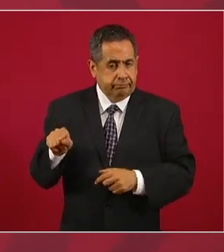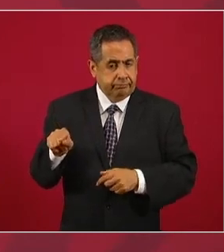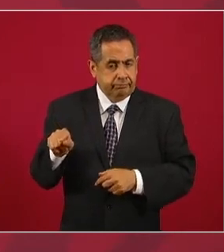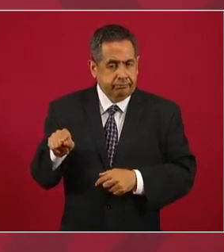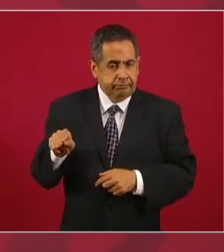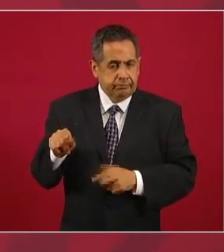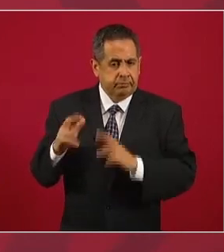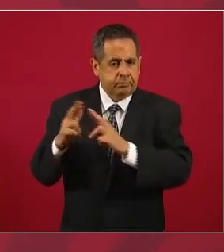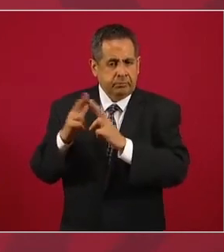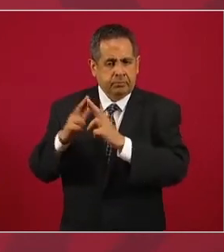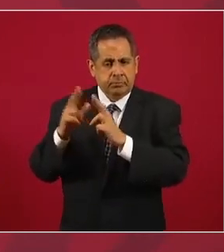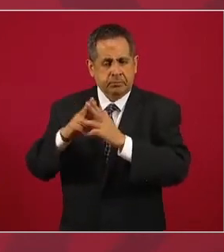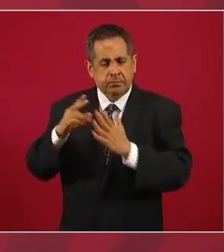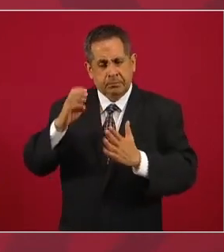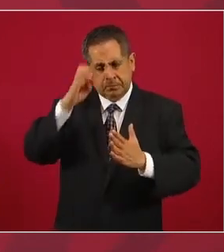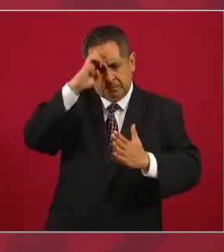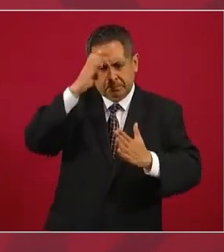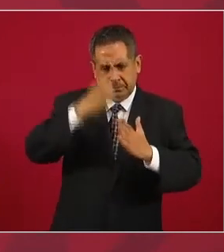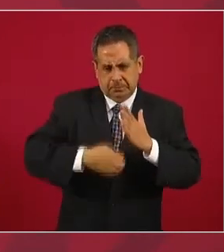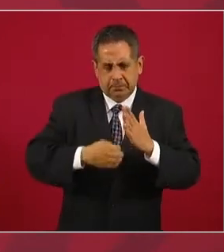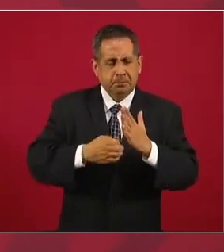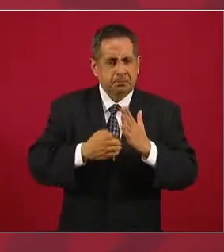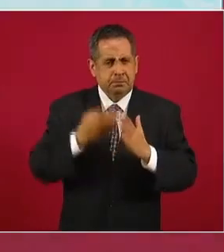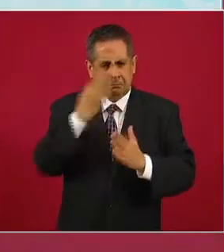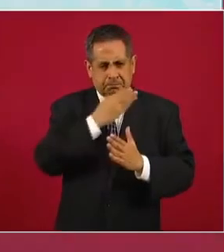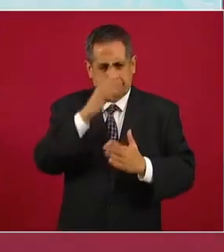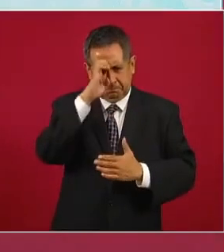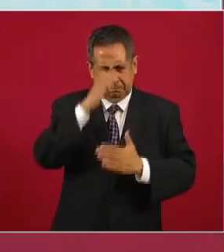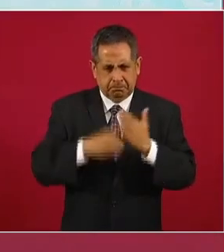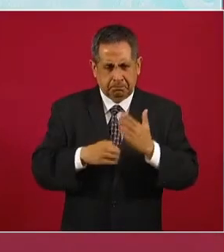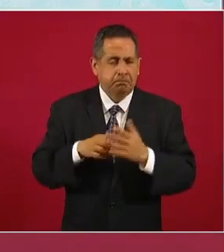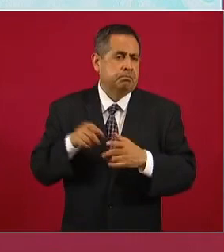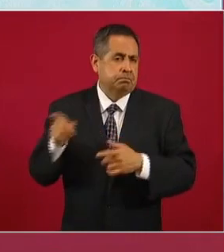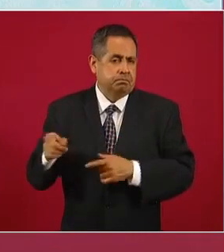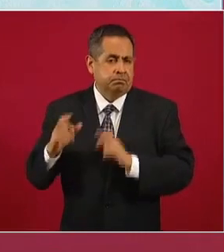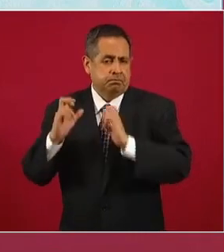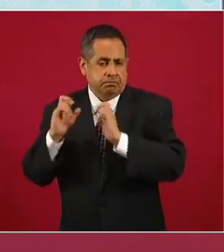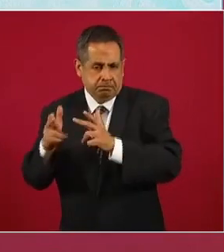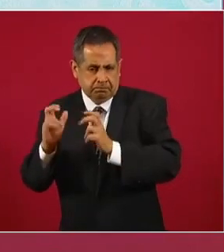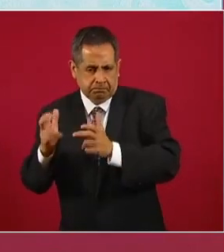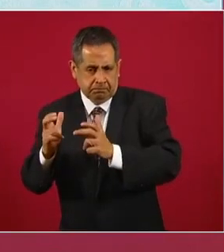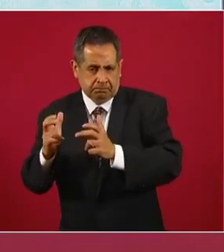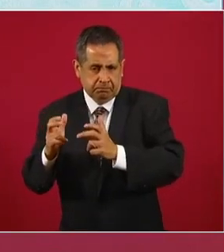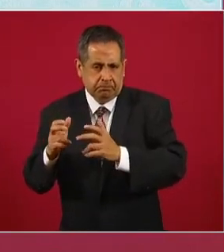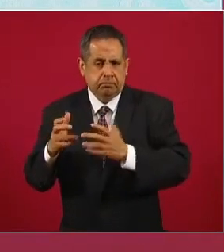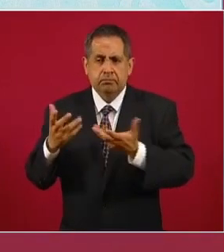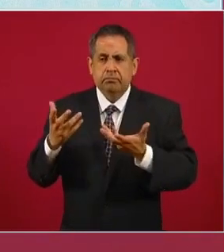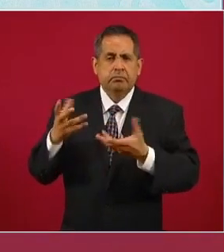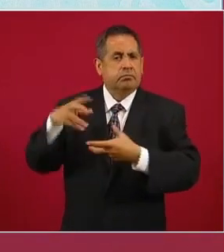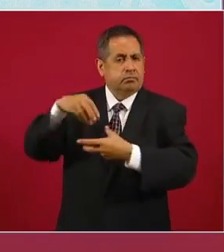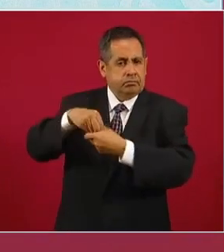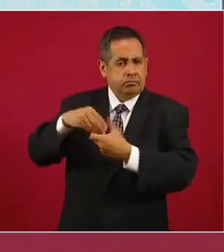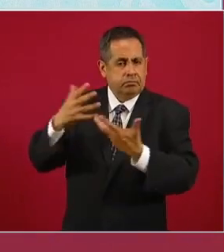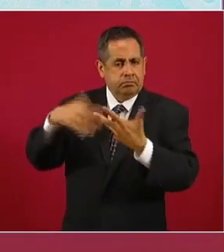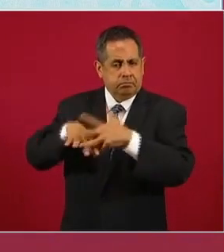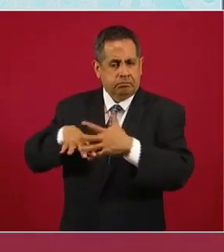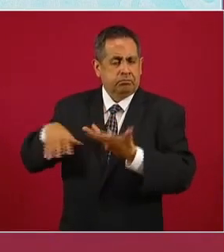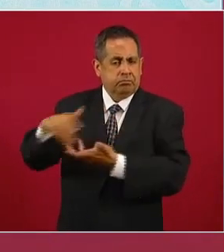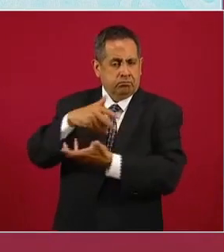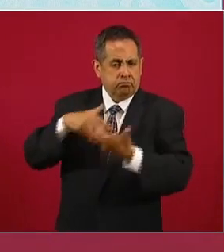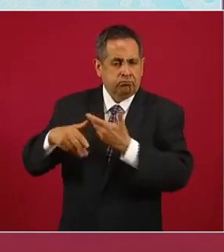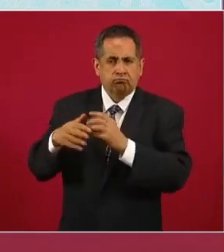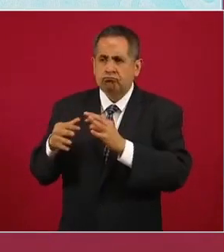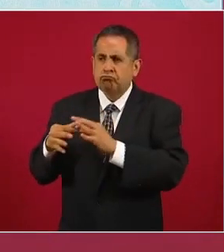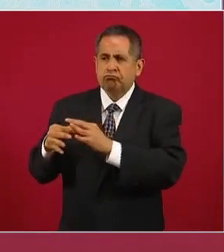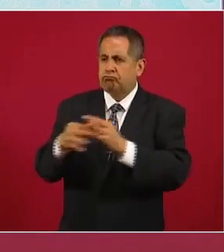la religión evangélica, y en Chiapas conviven en